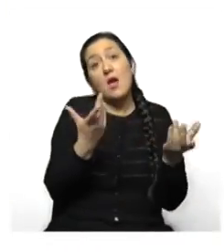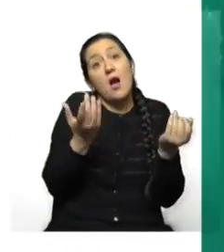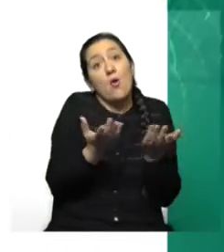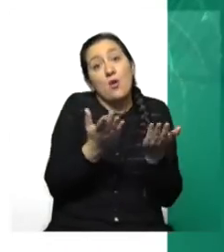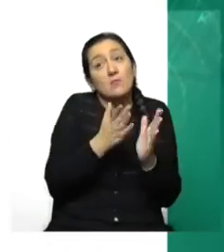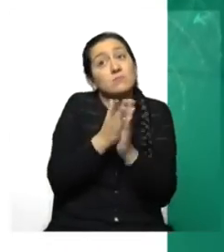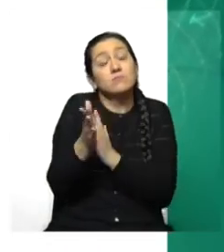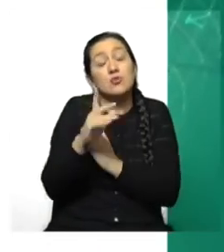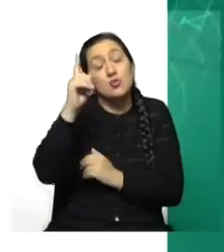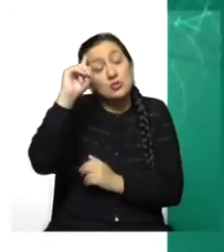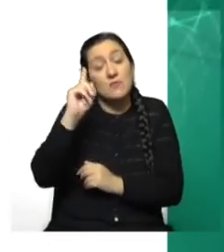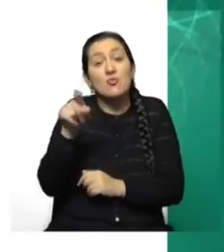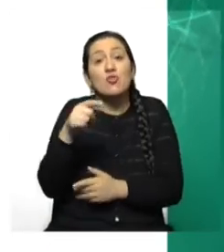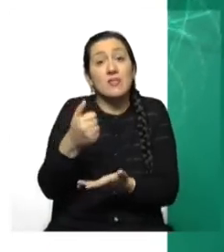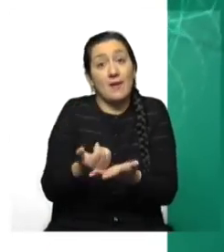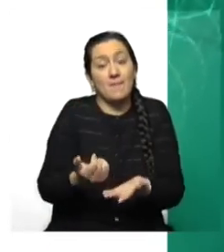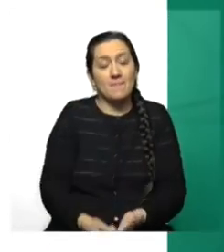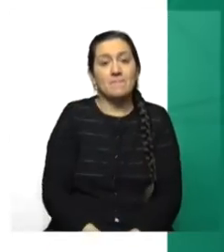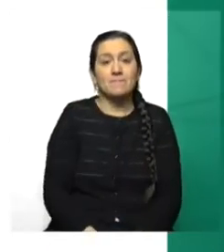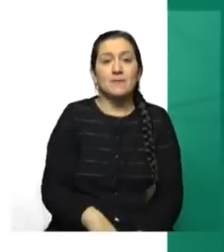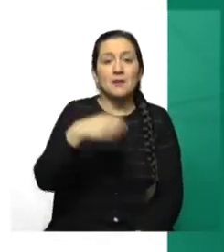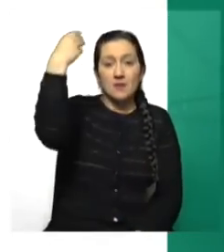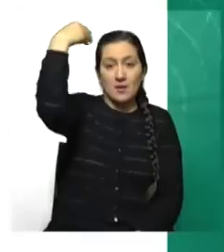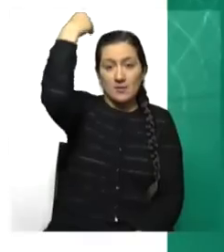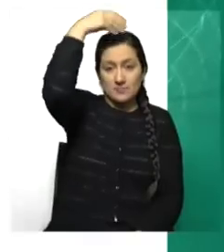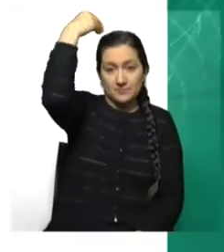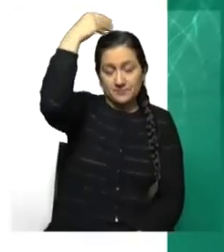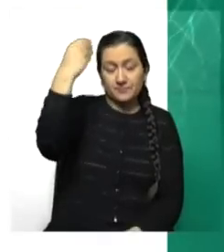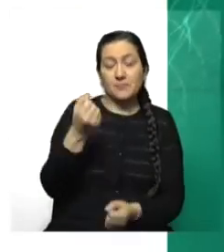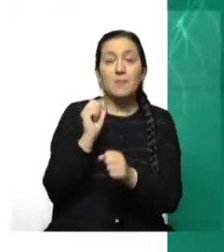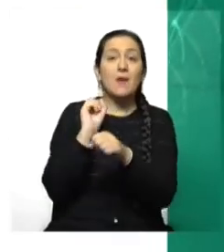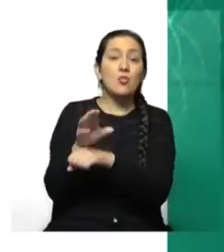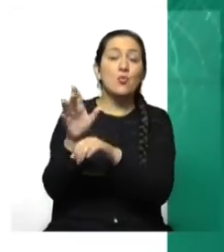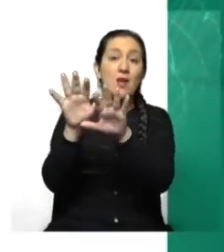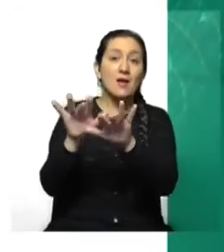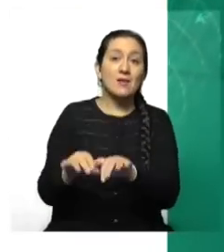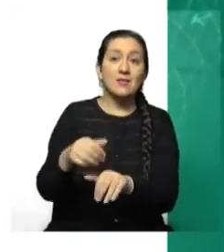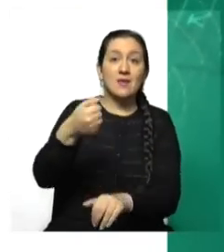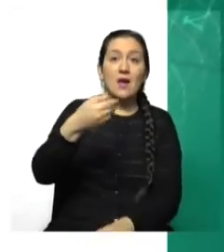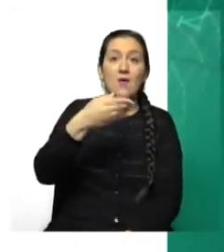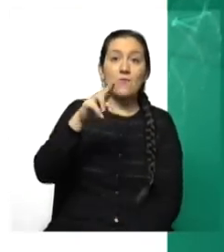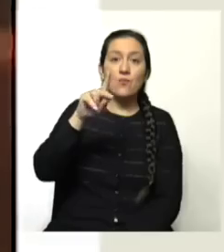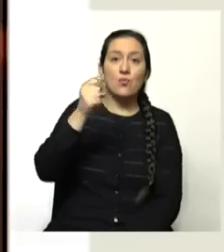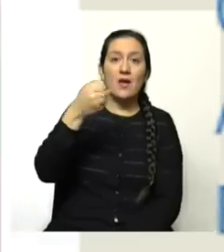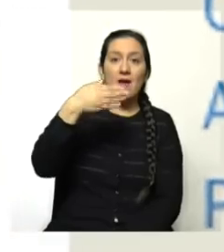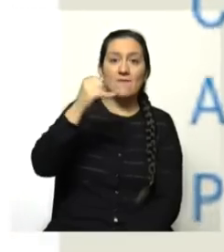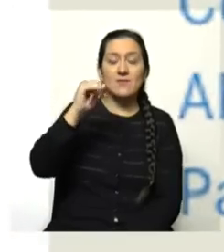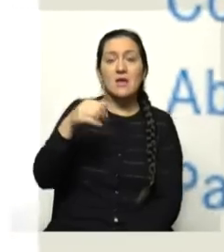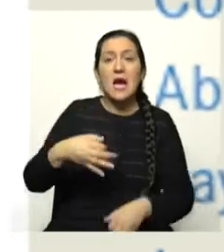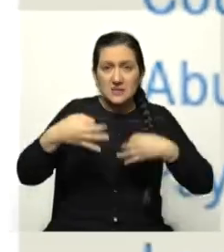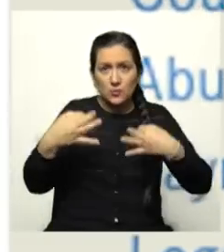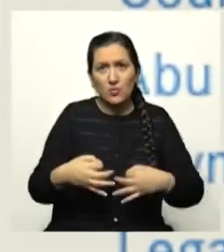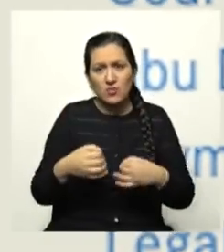observador este sábado la embajada de Uruguay en emiratos árabes Unidos escribió una carta al departamento judicial de abu dhabi asegurando que le daría un pasaporte